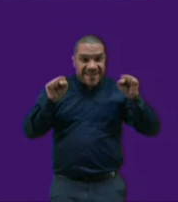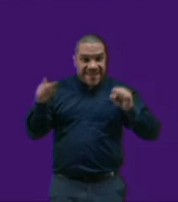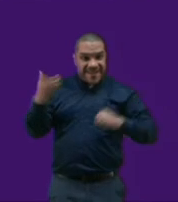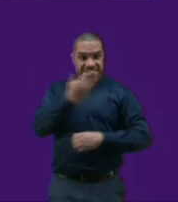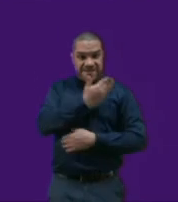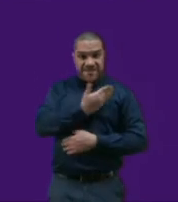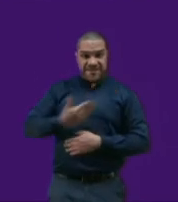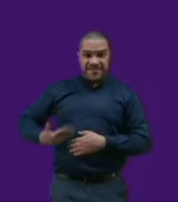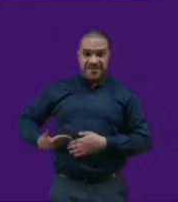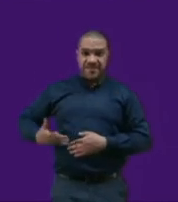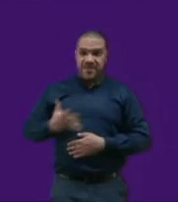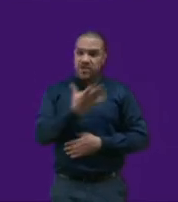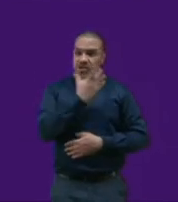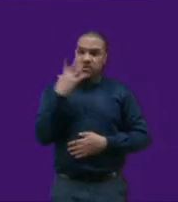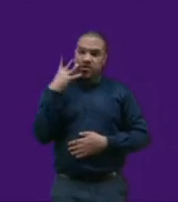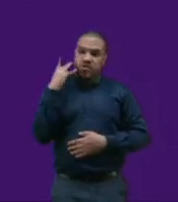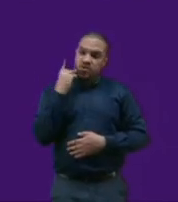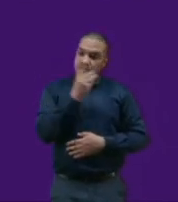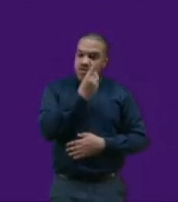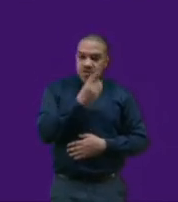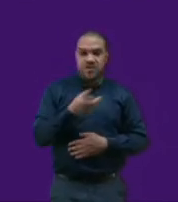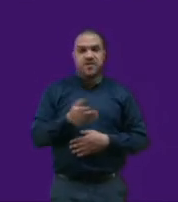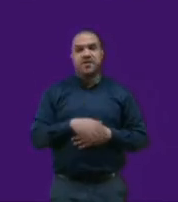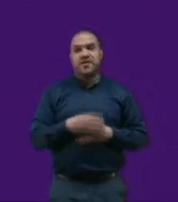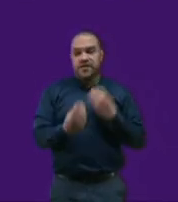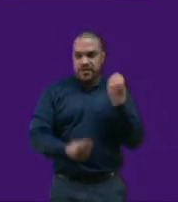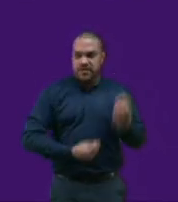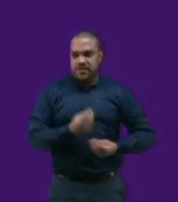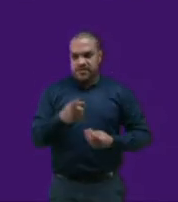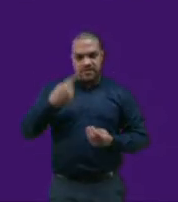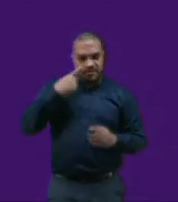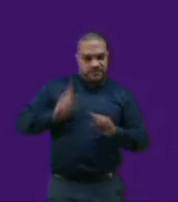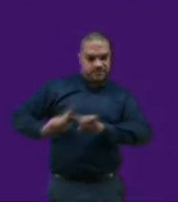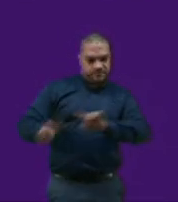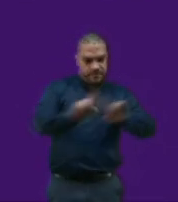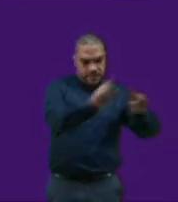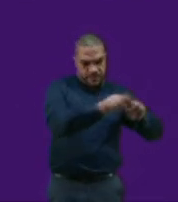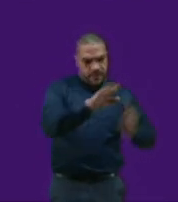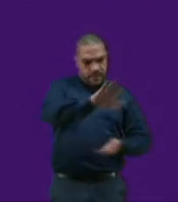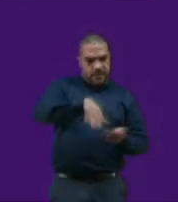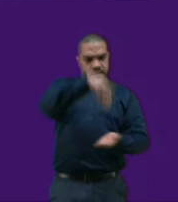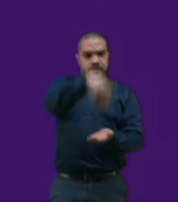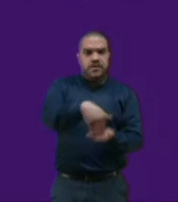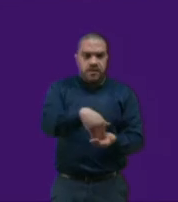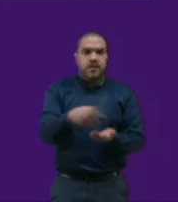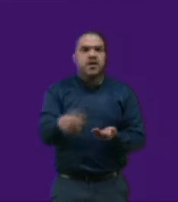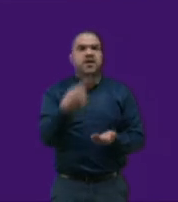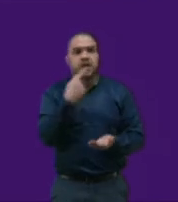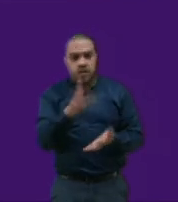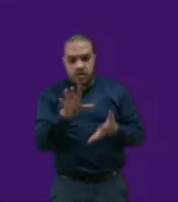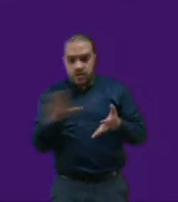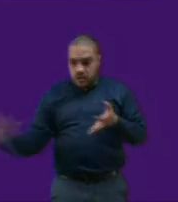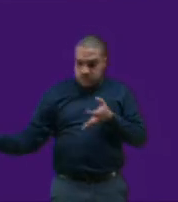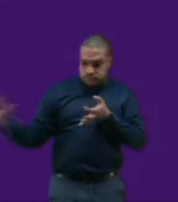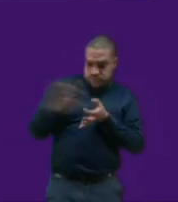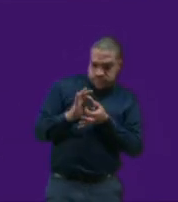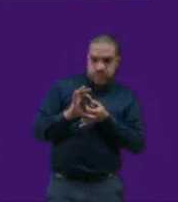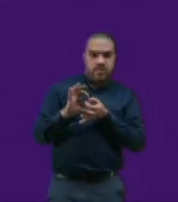en Colombia con los centros Acúdete, donde une el talento, la cultura, la tecnología.